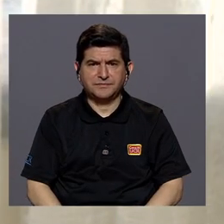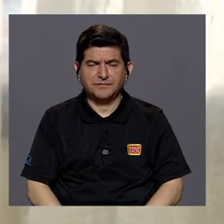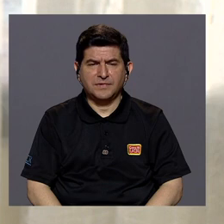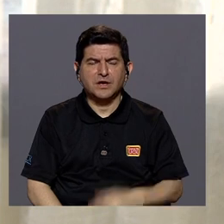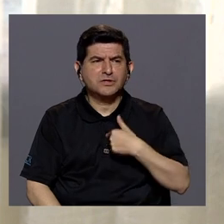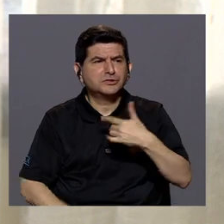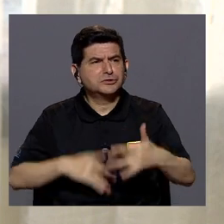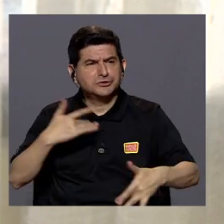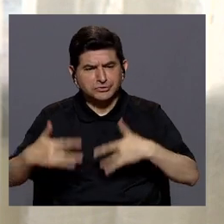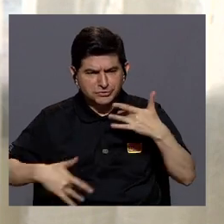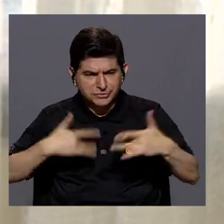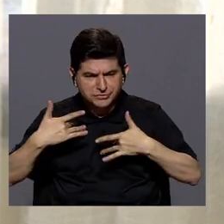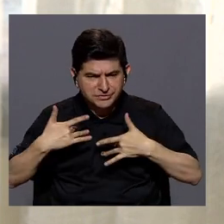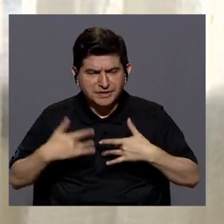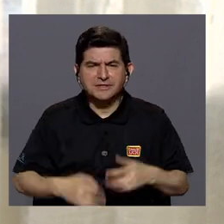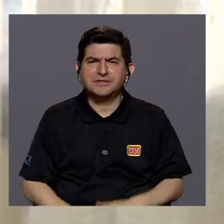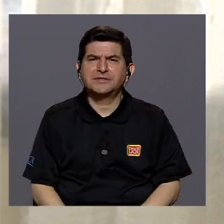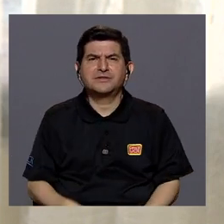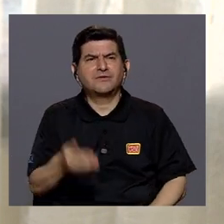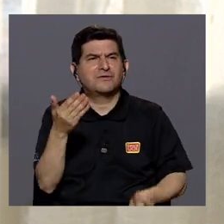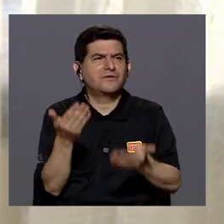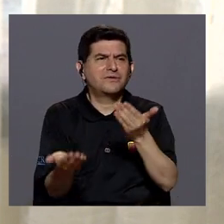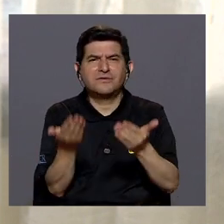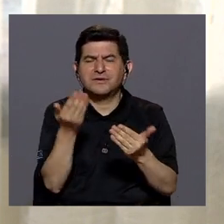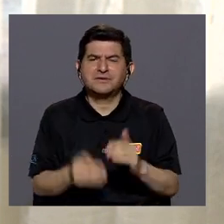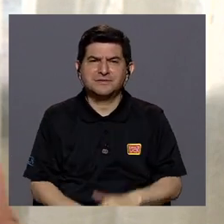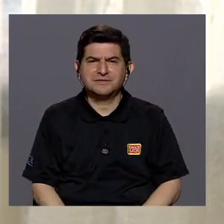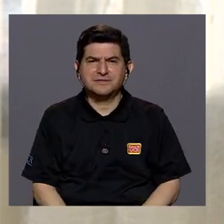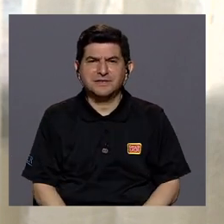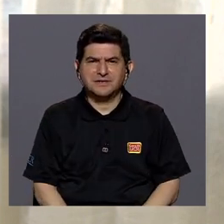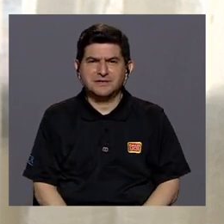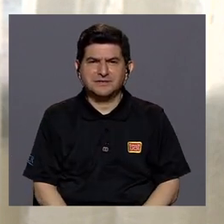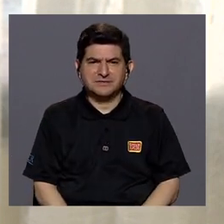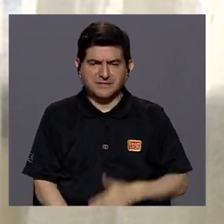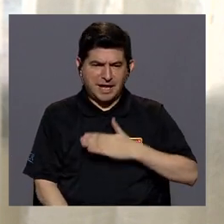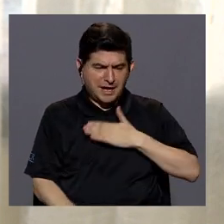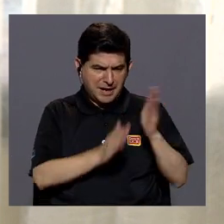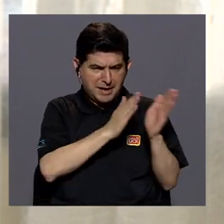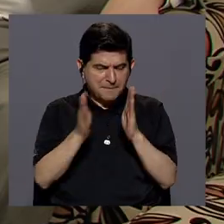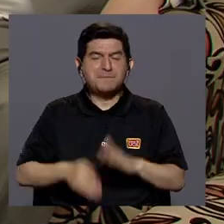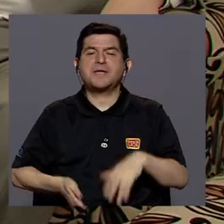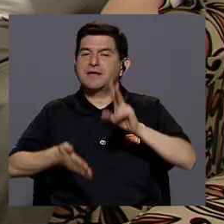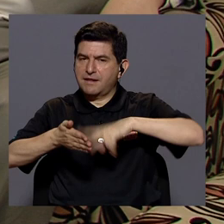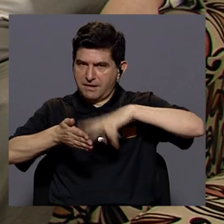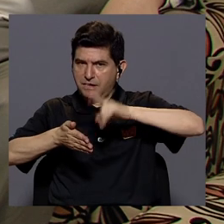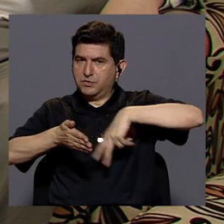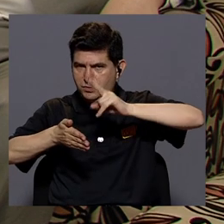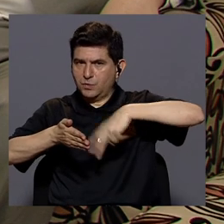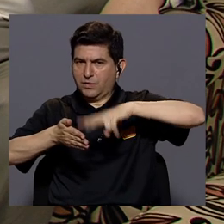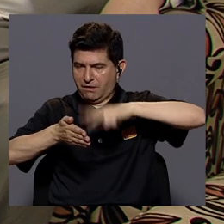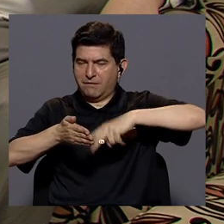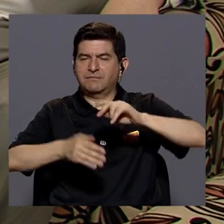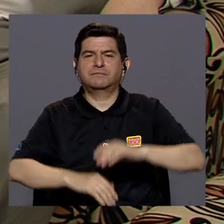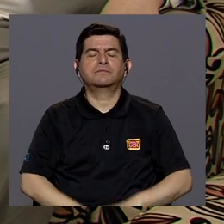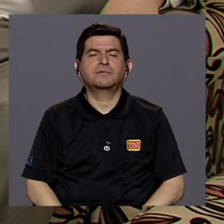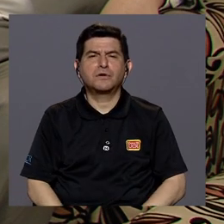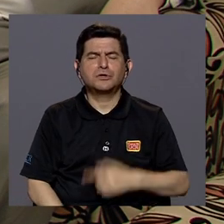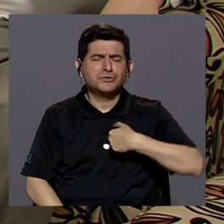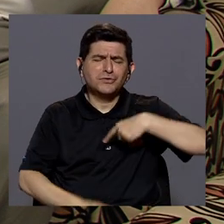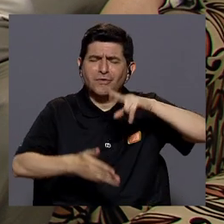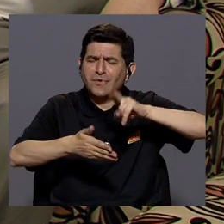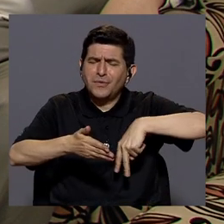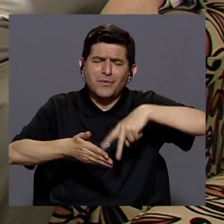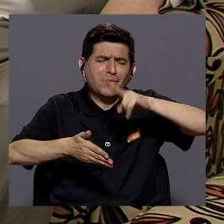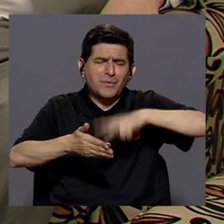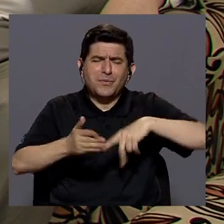siento yo que mucho de lo que uno me formó a mí fue la lectura. Yo leí